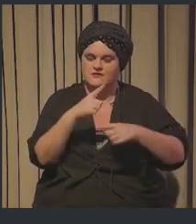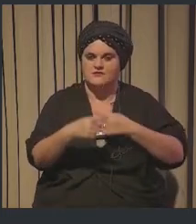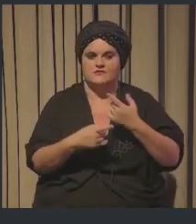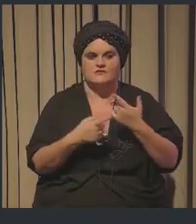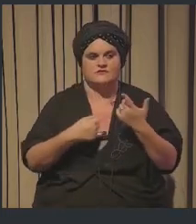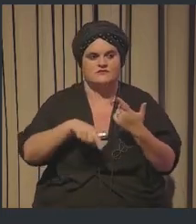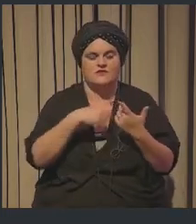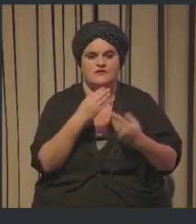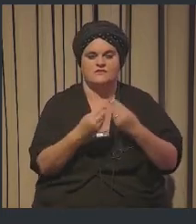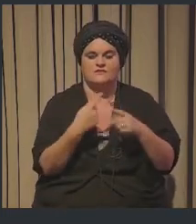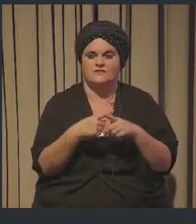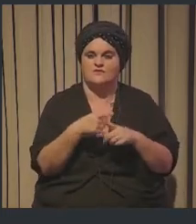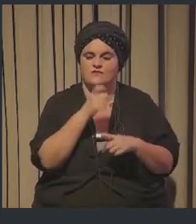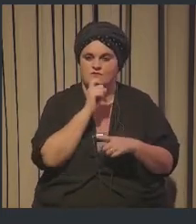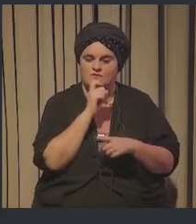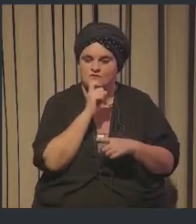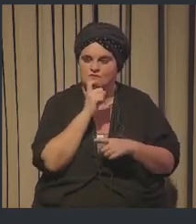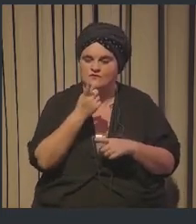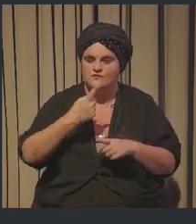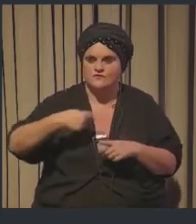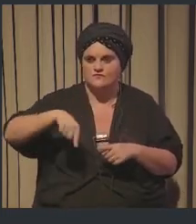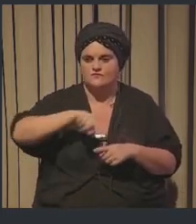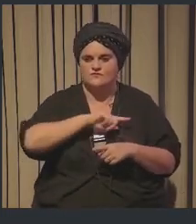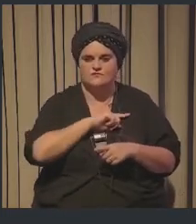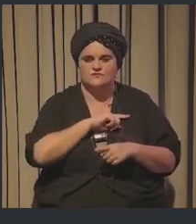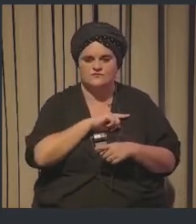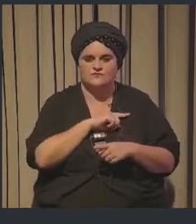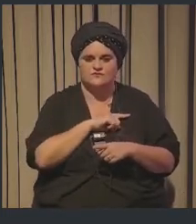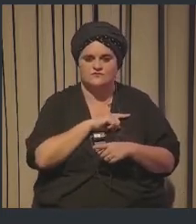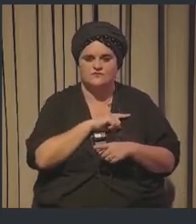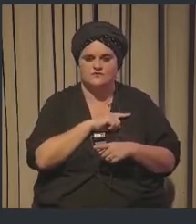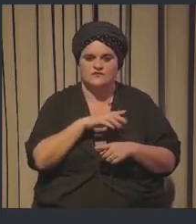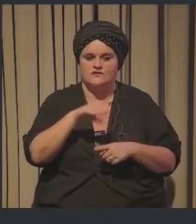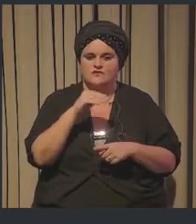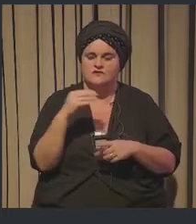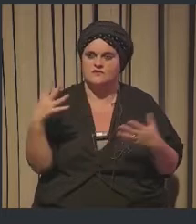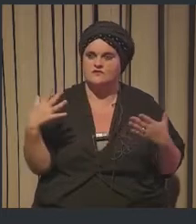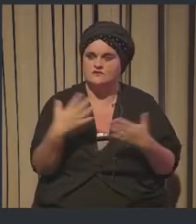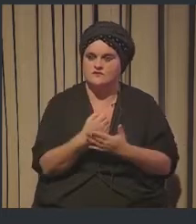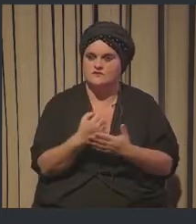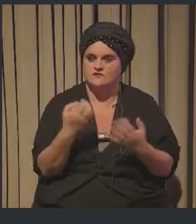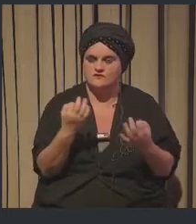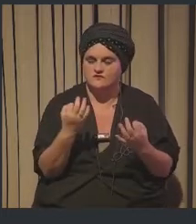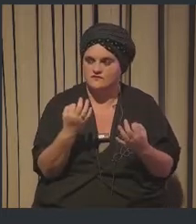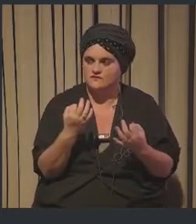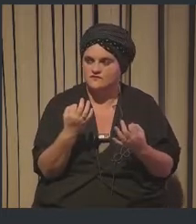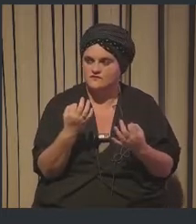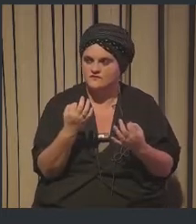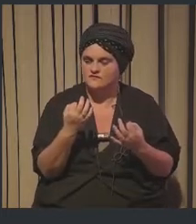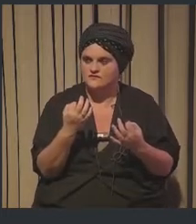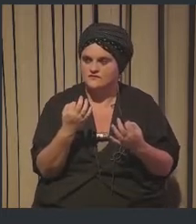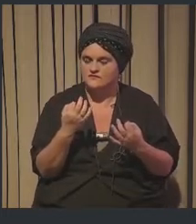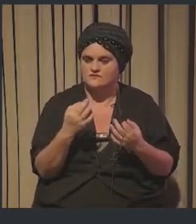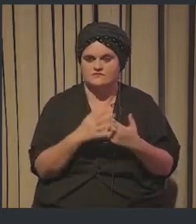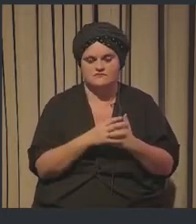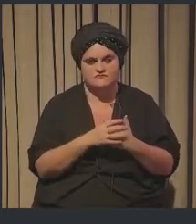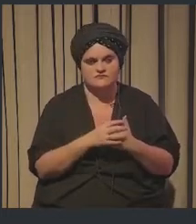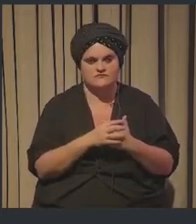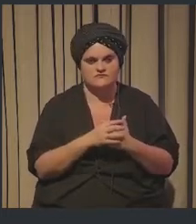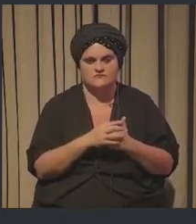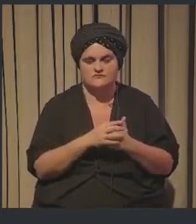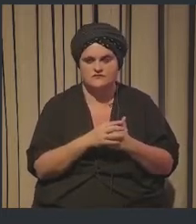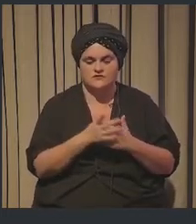cosas. Hay que entenderlo todo en profundidad. Por lo tanto, hay que